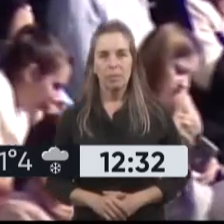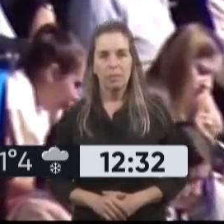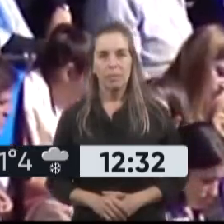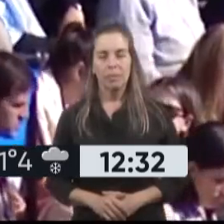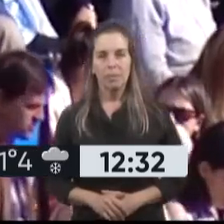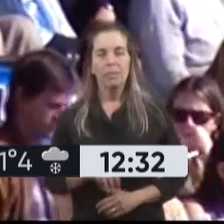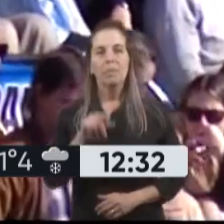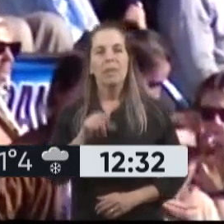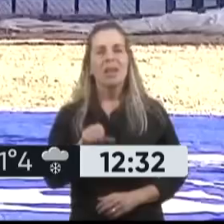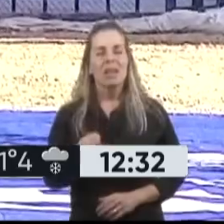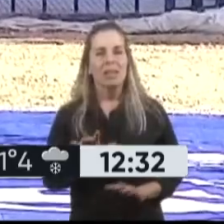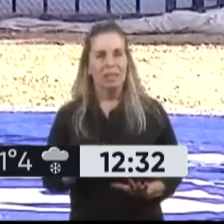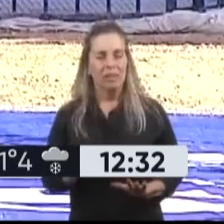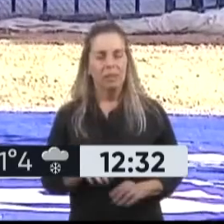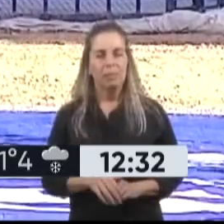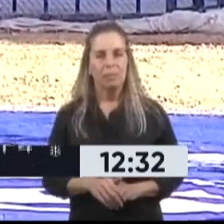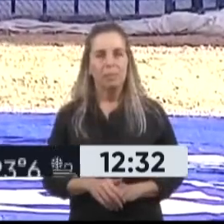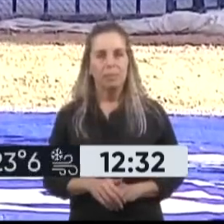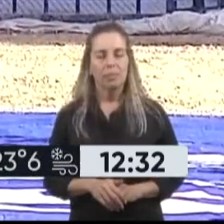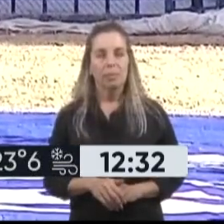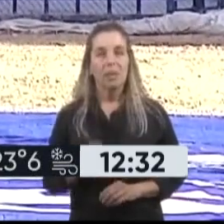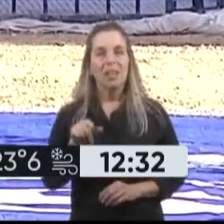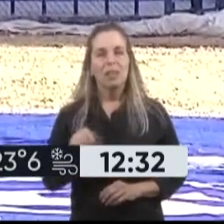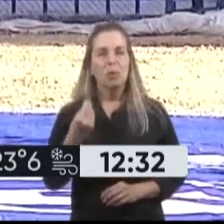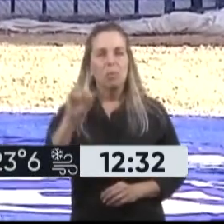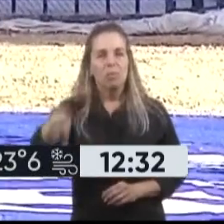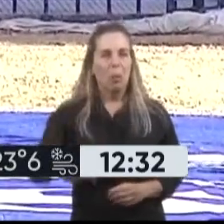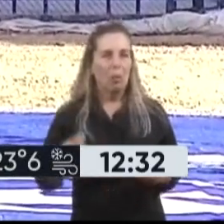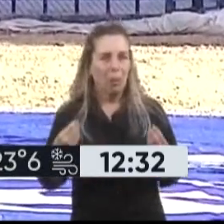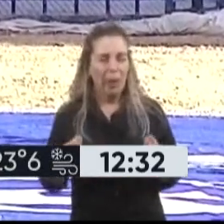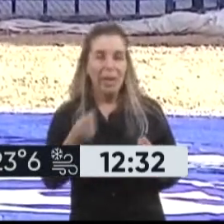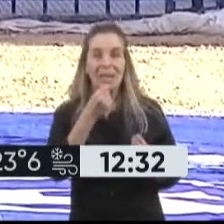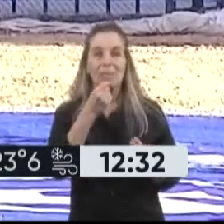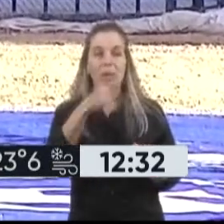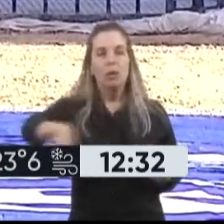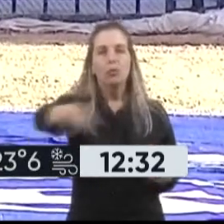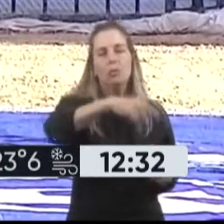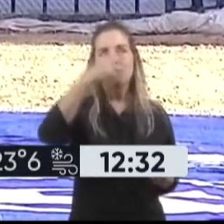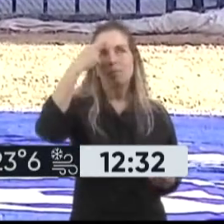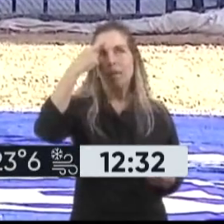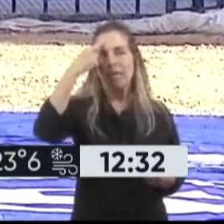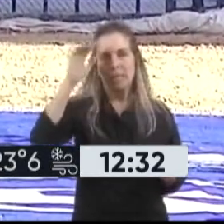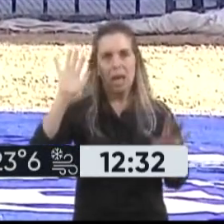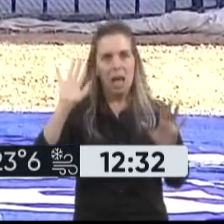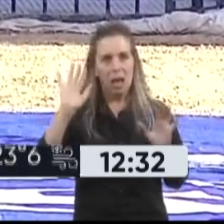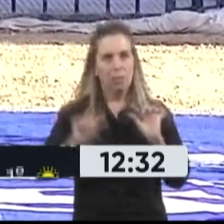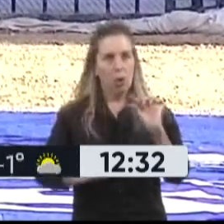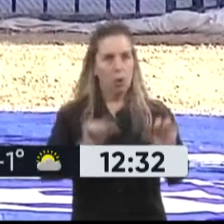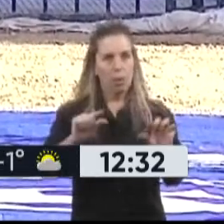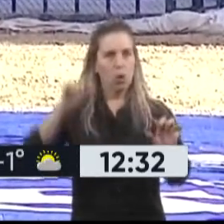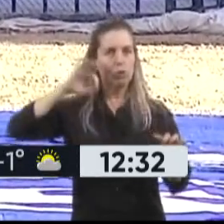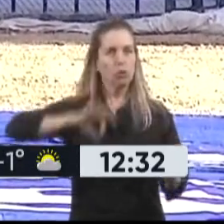Esa recuperación está basada, si ustedes se fijan en cómo están mejorando los salarios